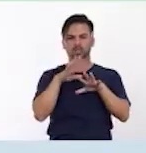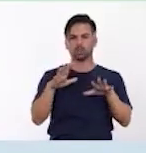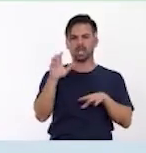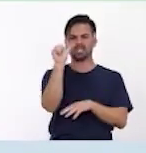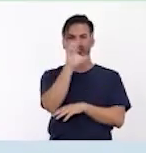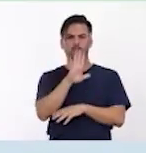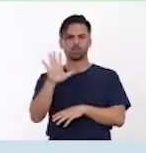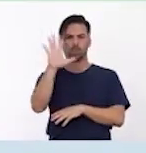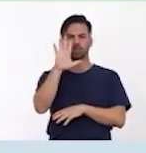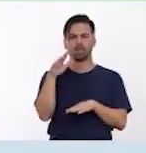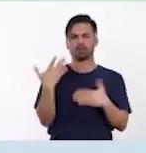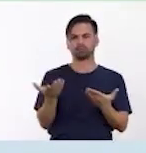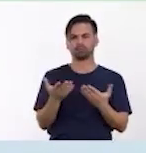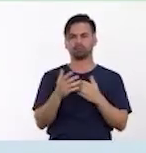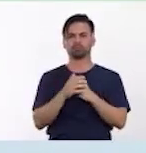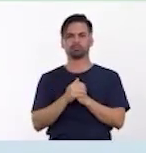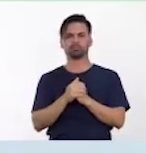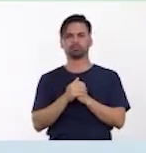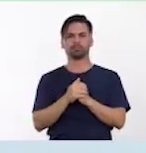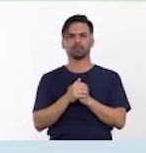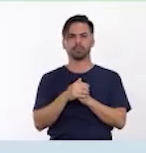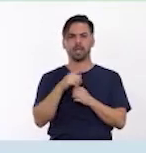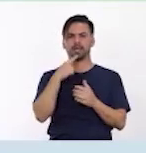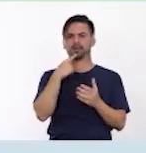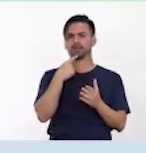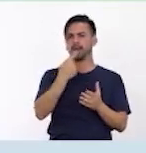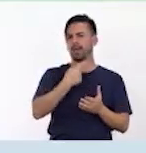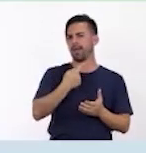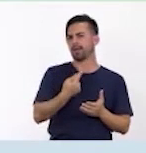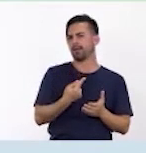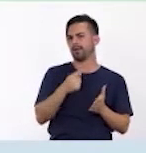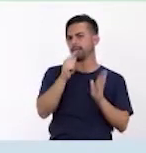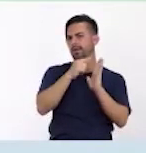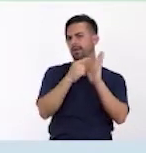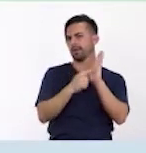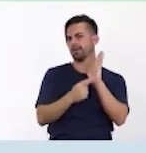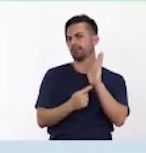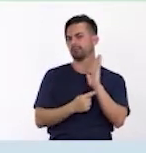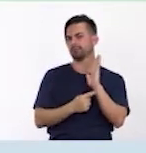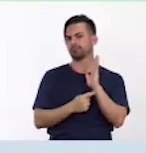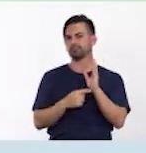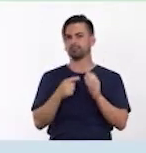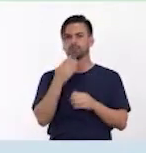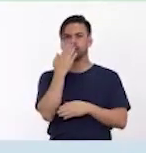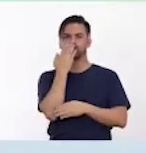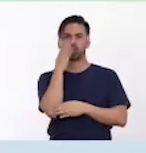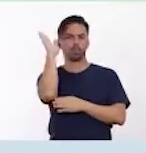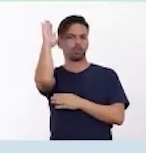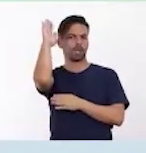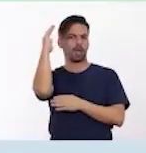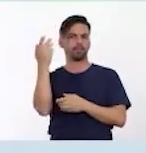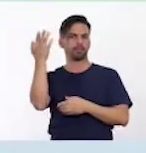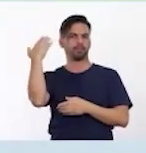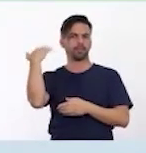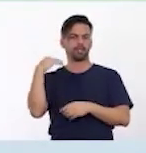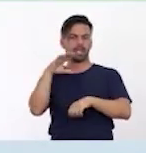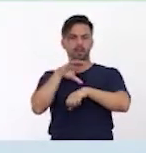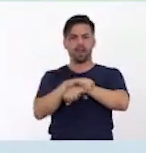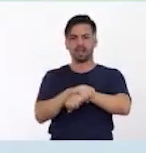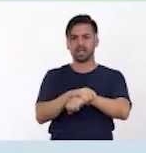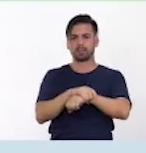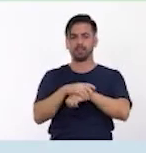humanidad. ¿Qué planteamos ahí? Describir. ¿Qué vamos a describir? ¿Qué pasó en la comunidad primitiva? En la esclavitud, en el